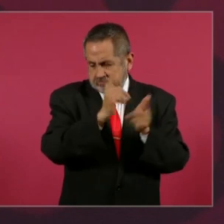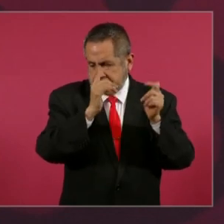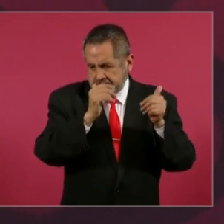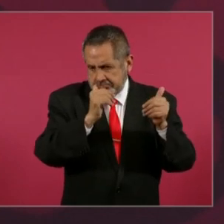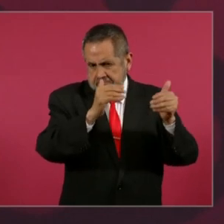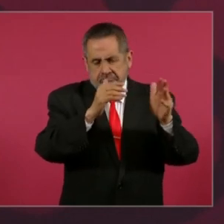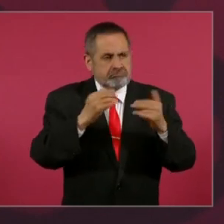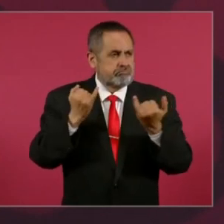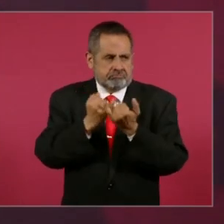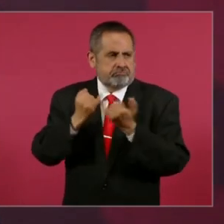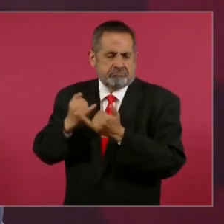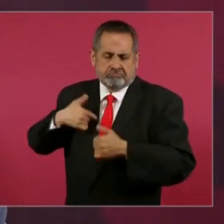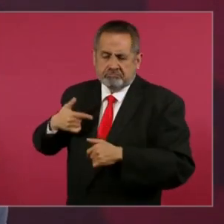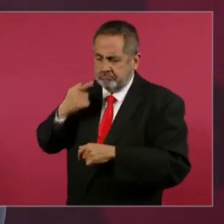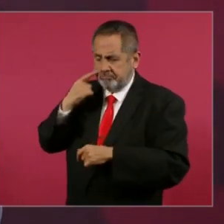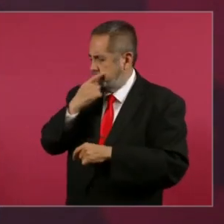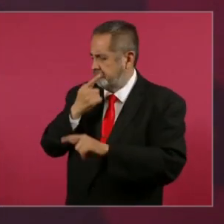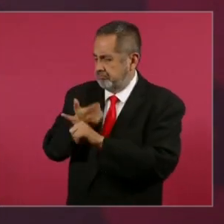como nosotros